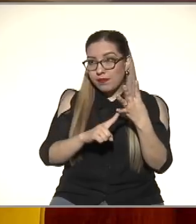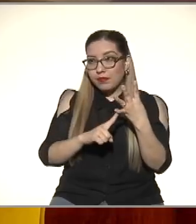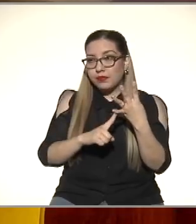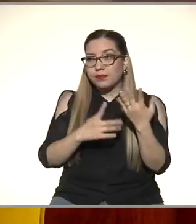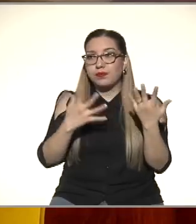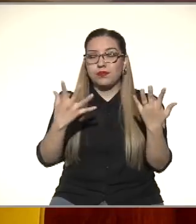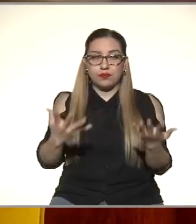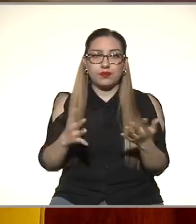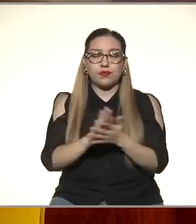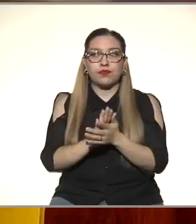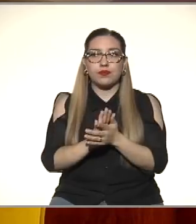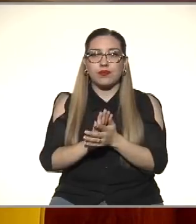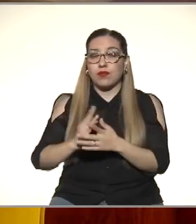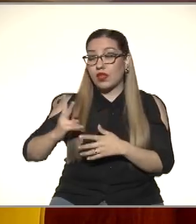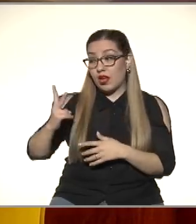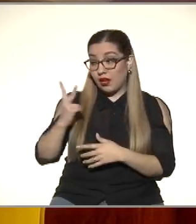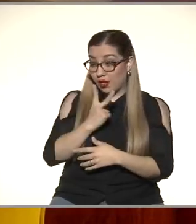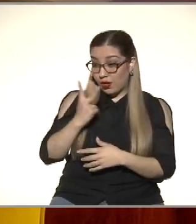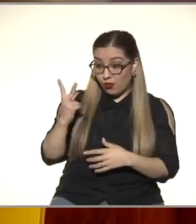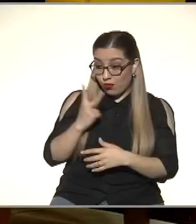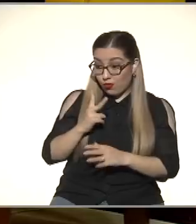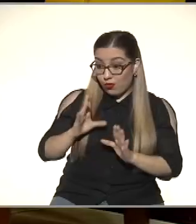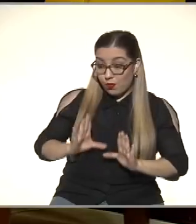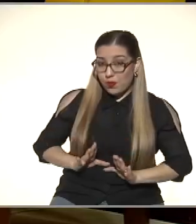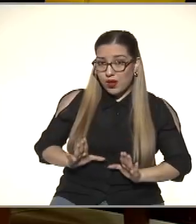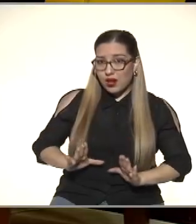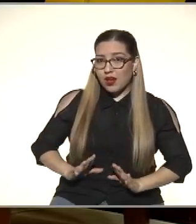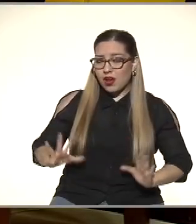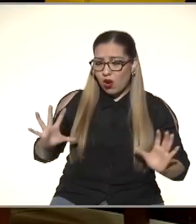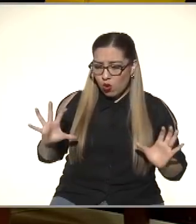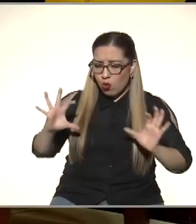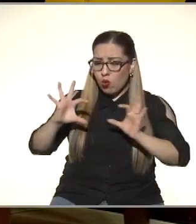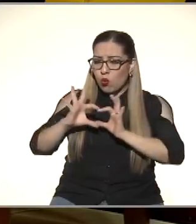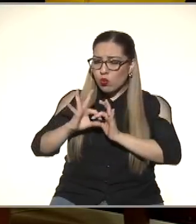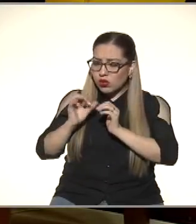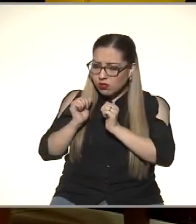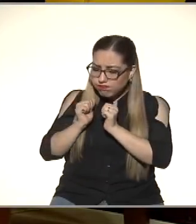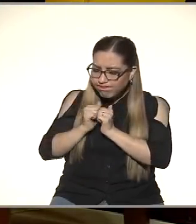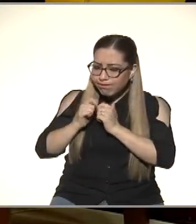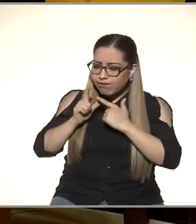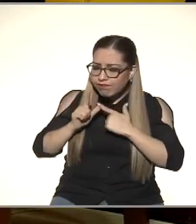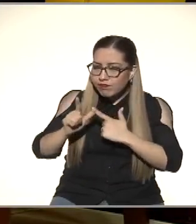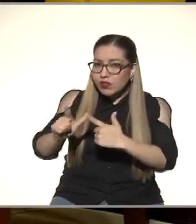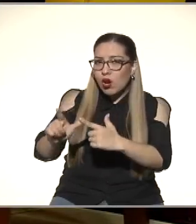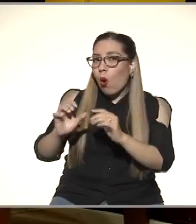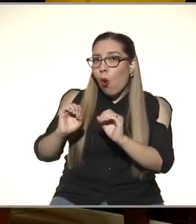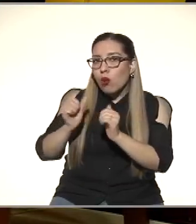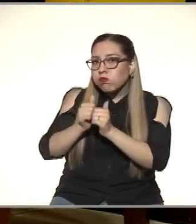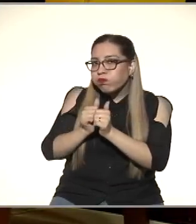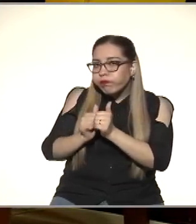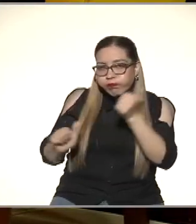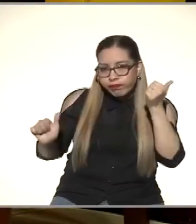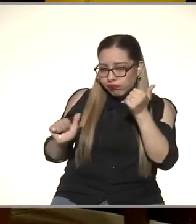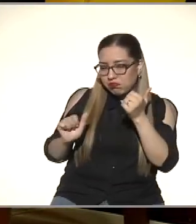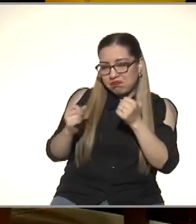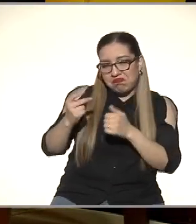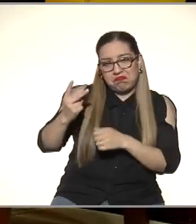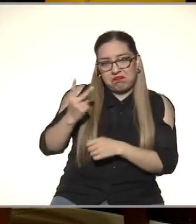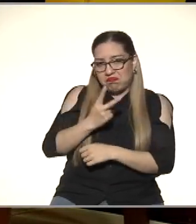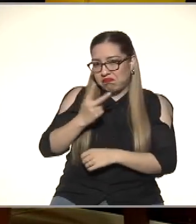de, independientemente de que la pareja se quede junta o se separe, que los escenarios pueden ser cualquiera de los dos y